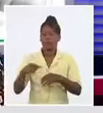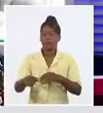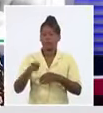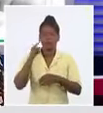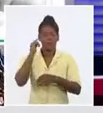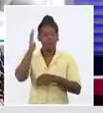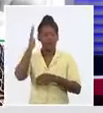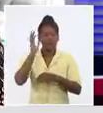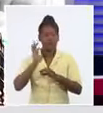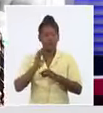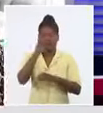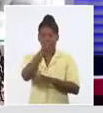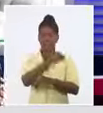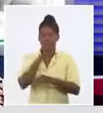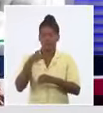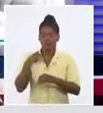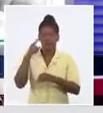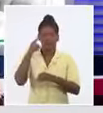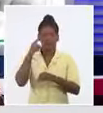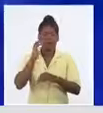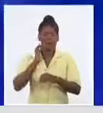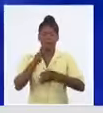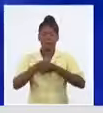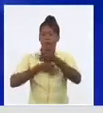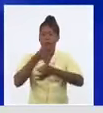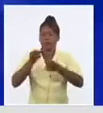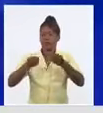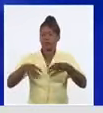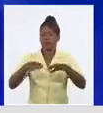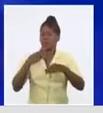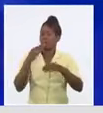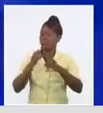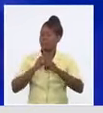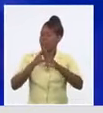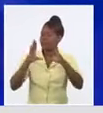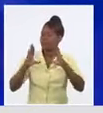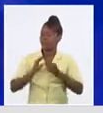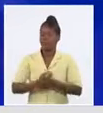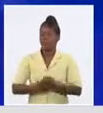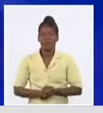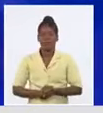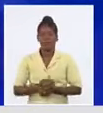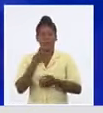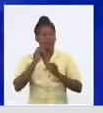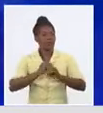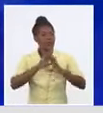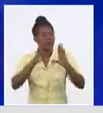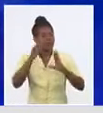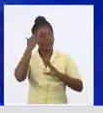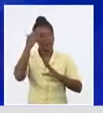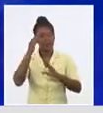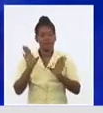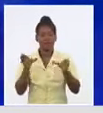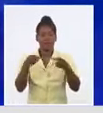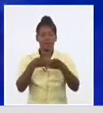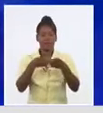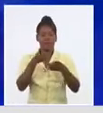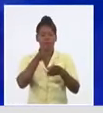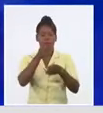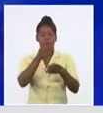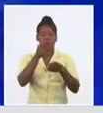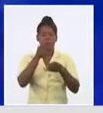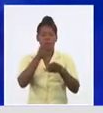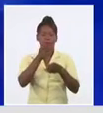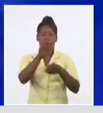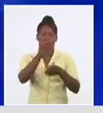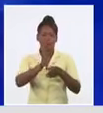epidemiología del Ministerio de Salud Pública. Doctor, bienvenido, buenos días. Buen día, Gisela, a ti, a todo el equipo que nos acompaña